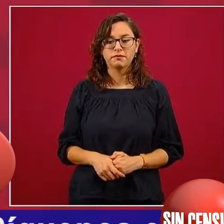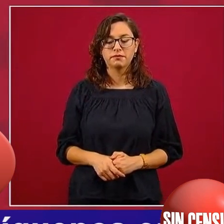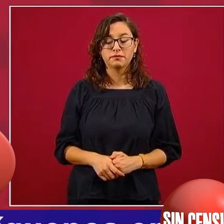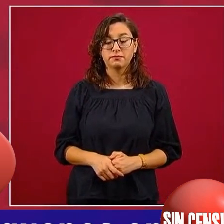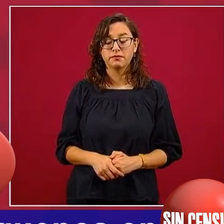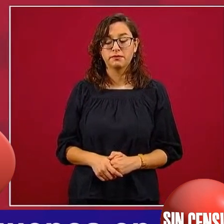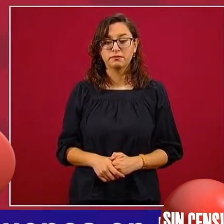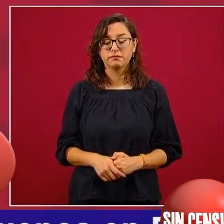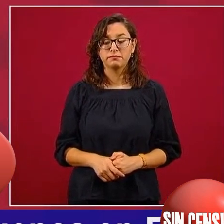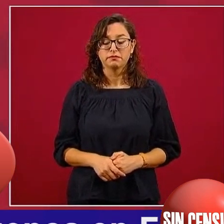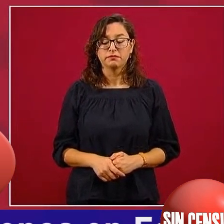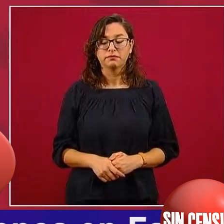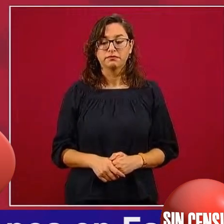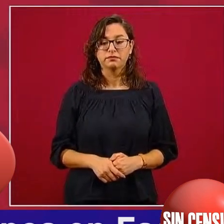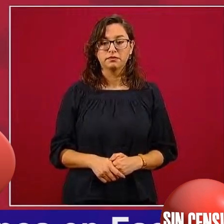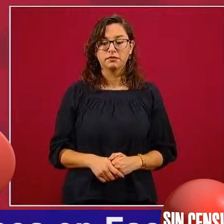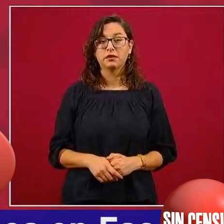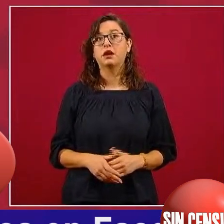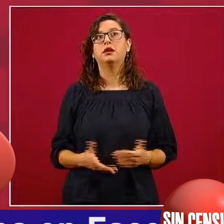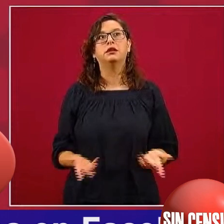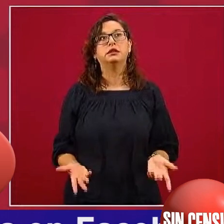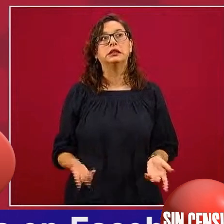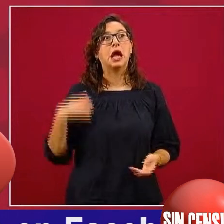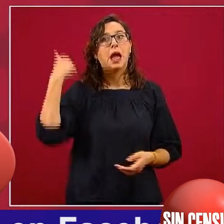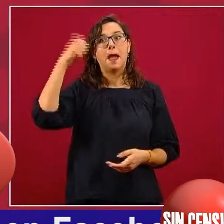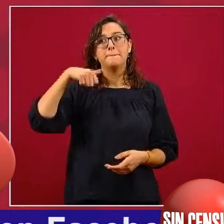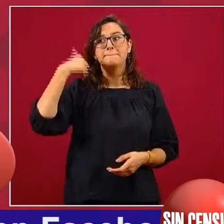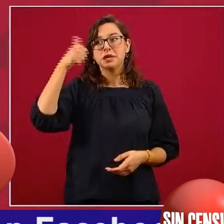pues en abril se perdieron